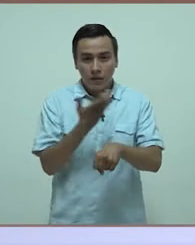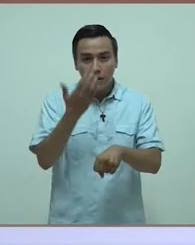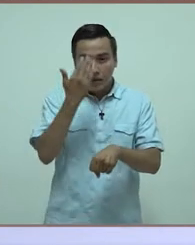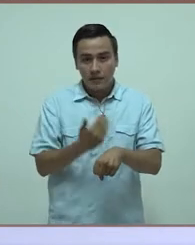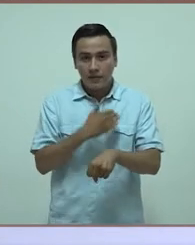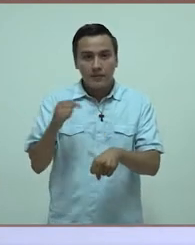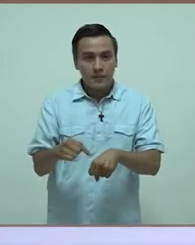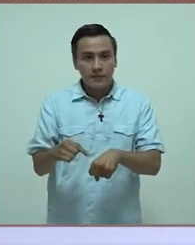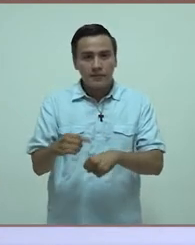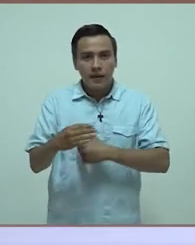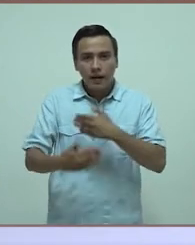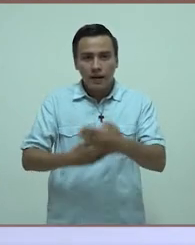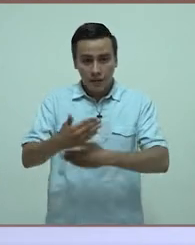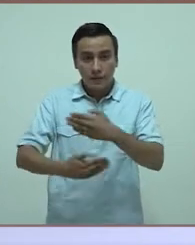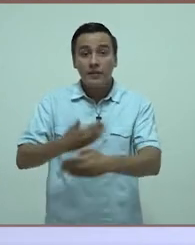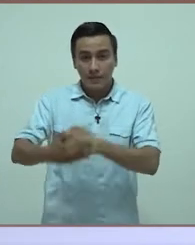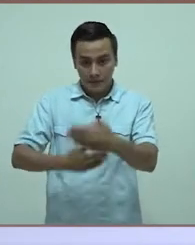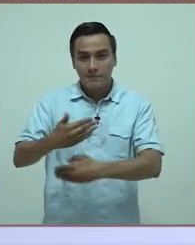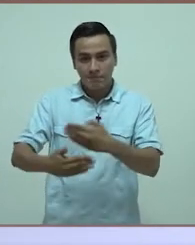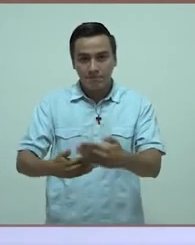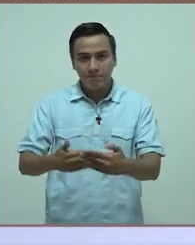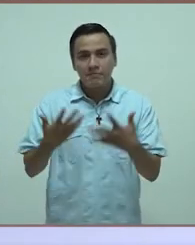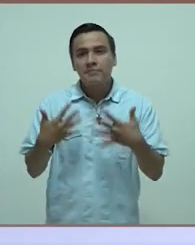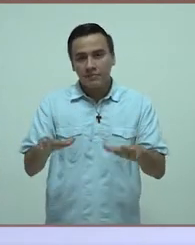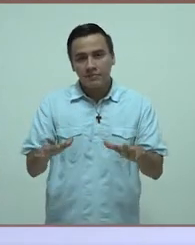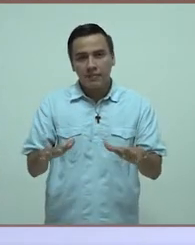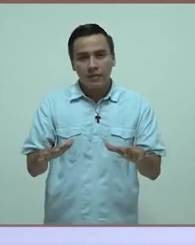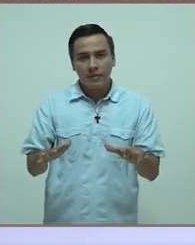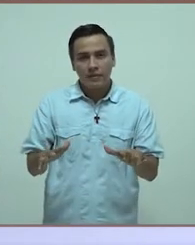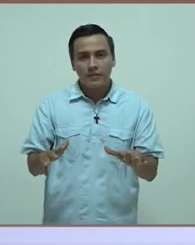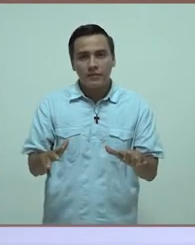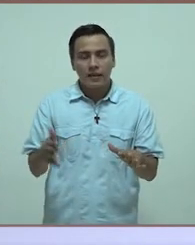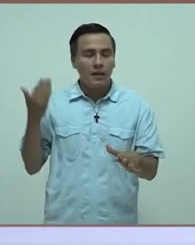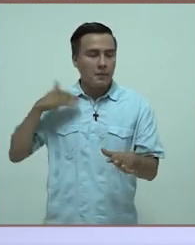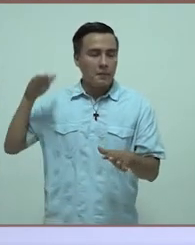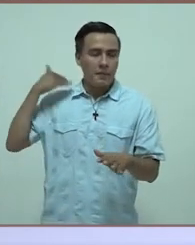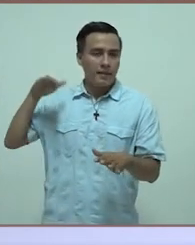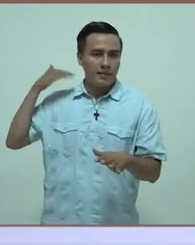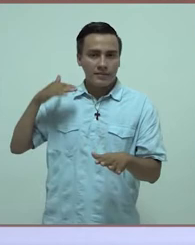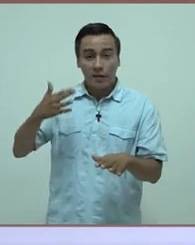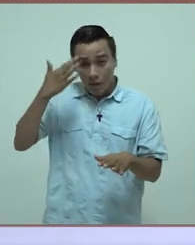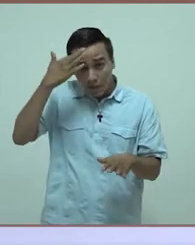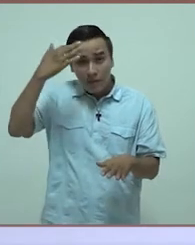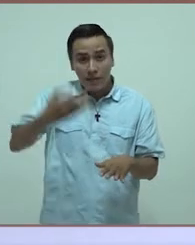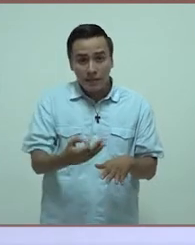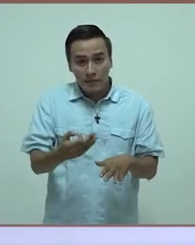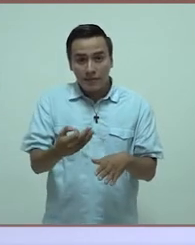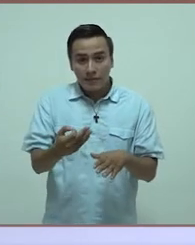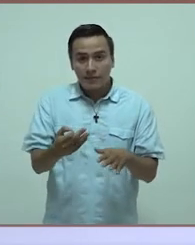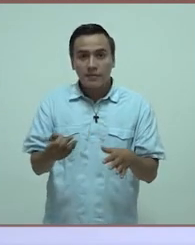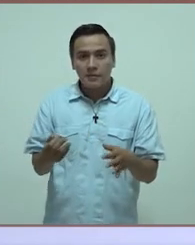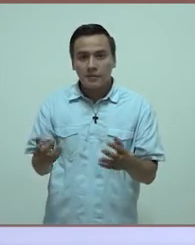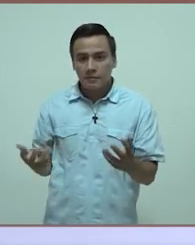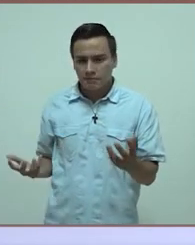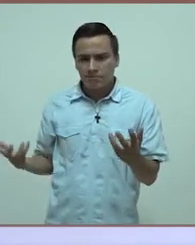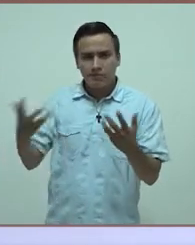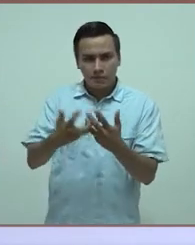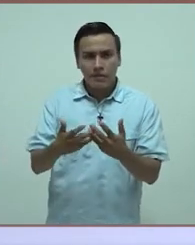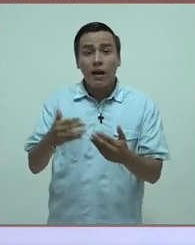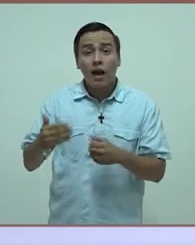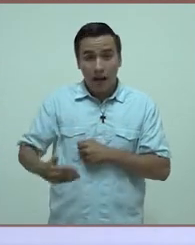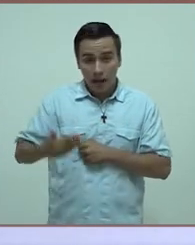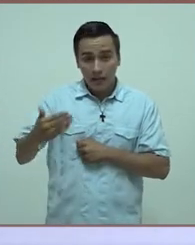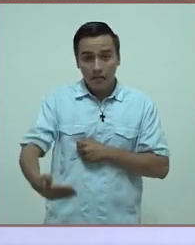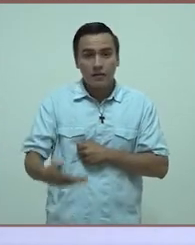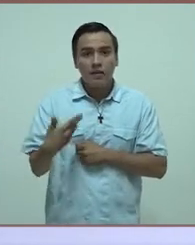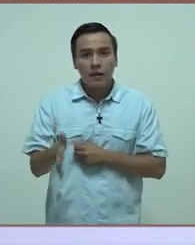la Iglesia camina y a la vez hace experiencia de fe a través de todo un año. Y como